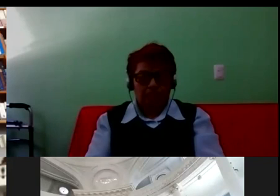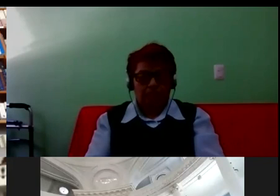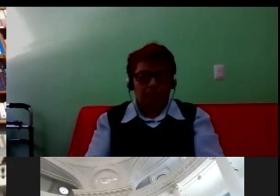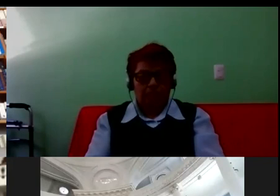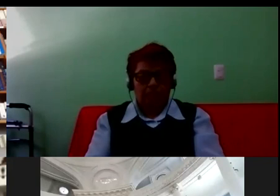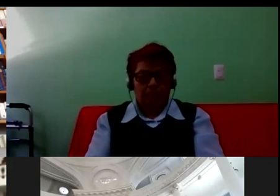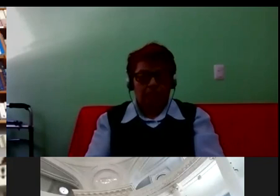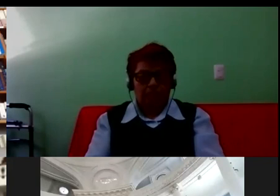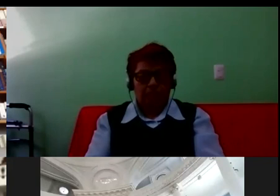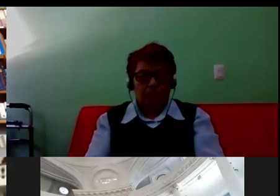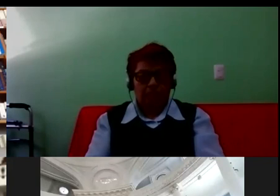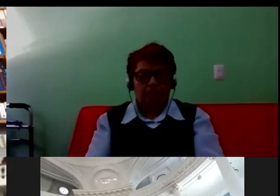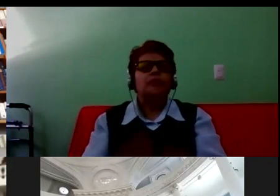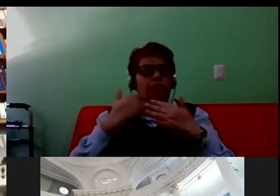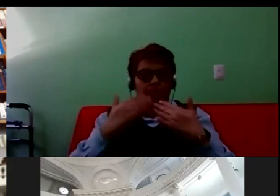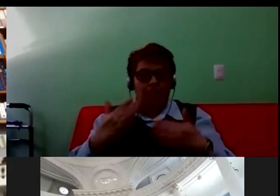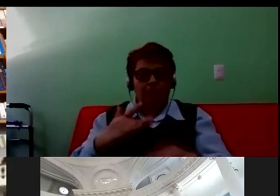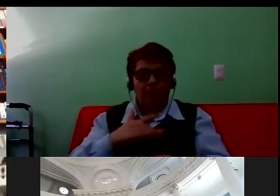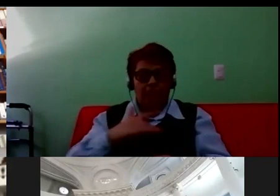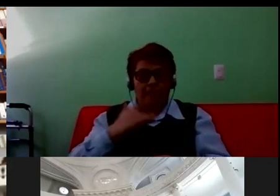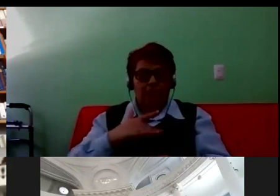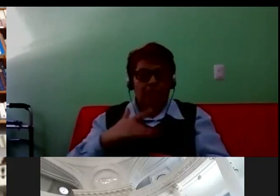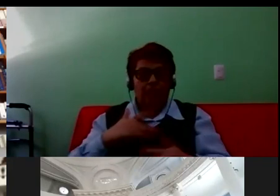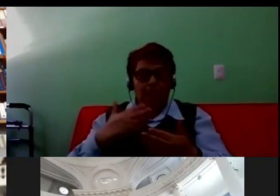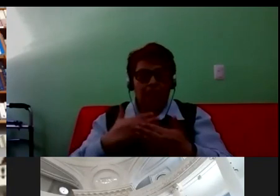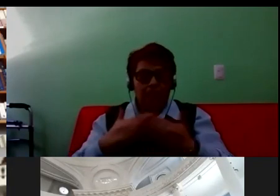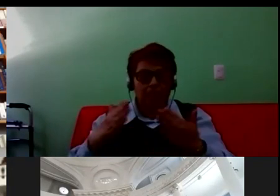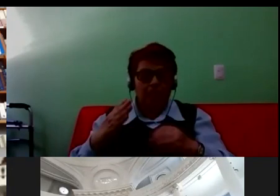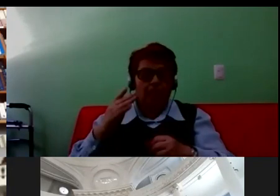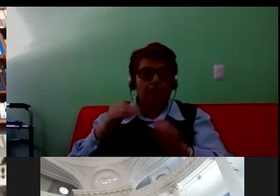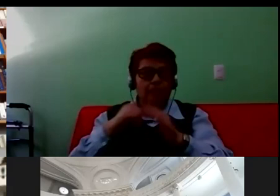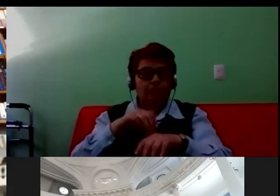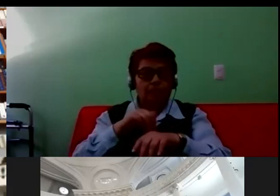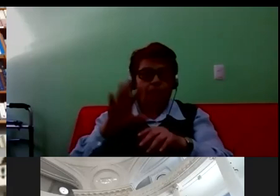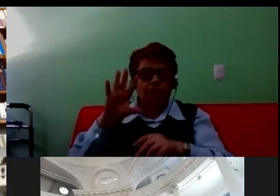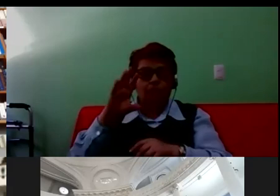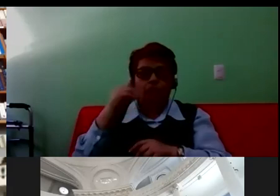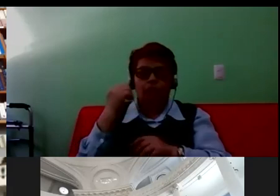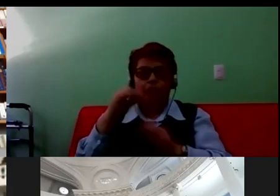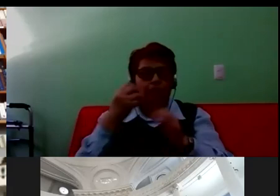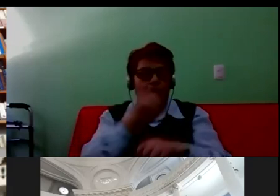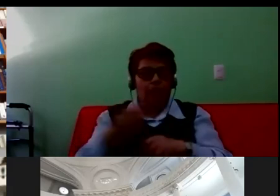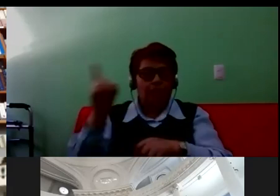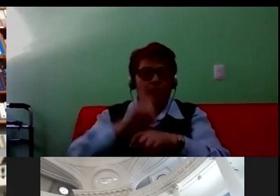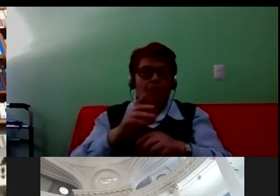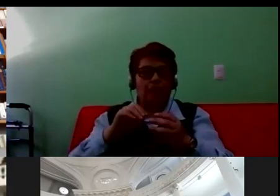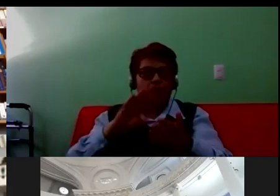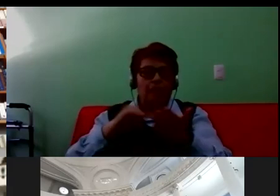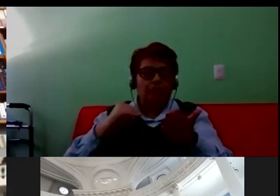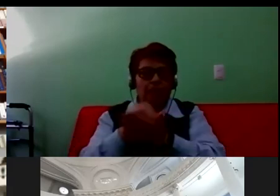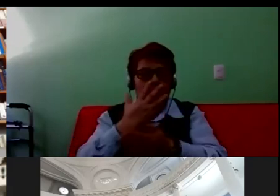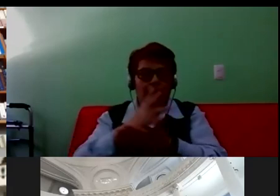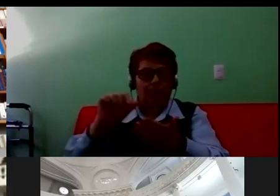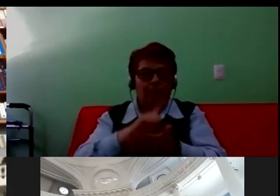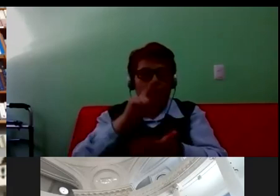Por instrucciones de la presidencia se pone a consideración el desahogo del punto 9 del orden del día relativo al dictamen por el que se expide la Ley